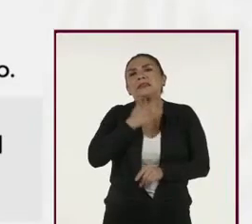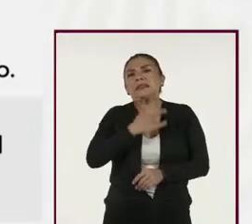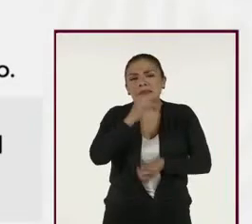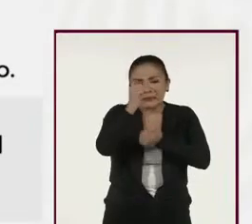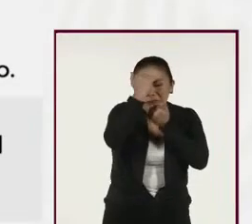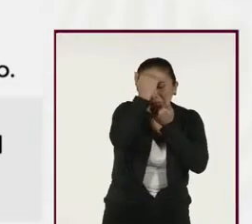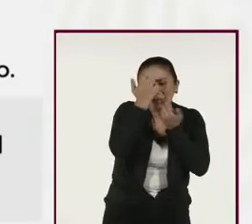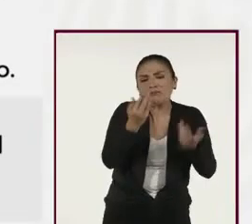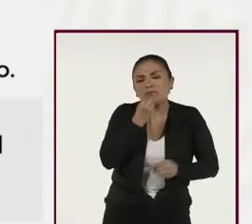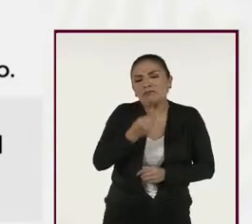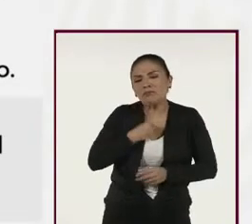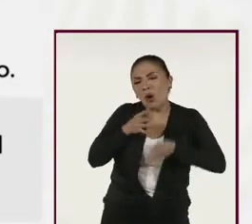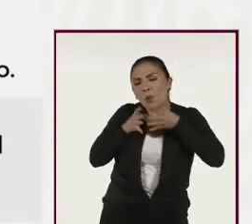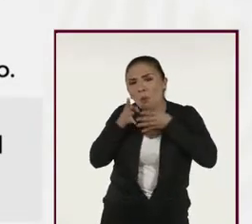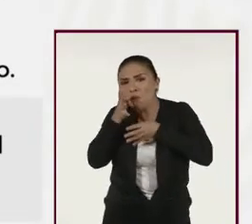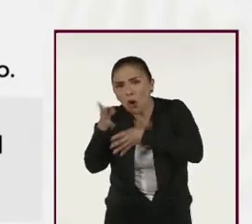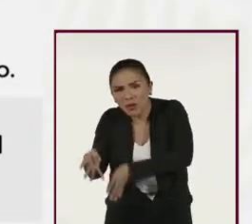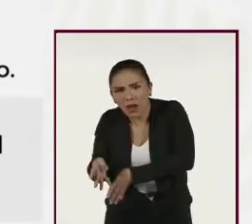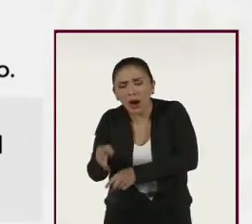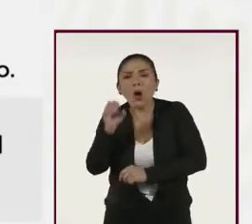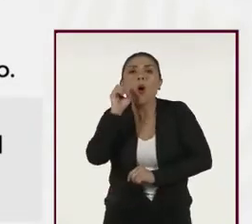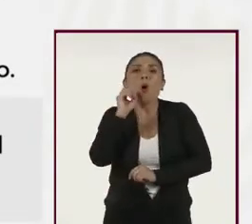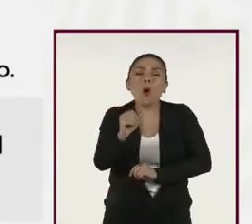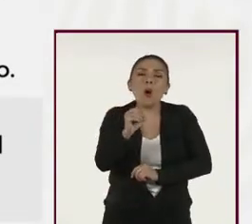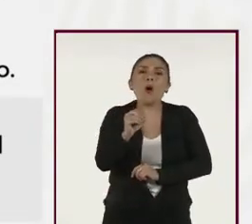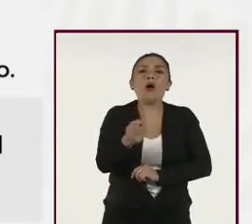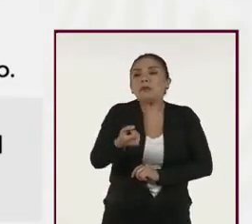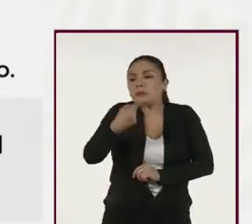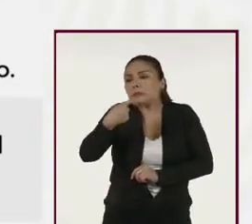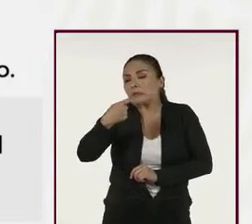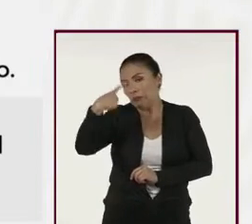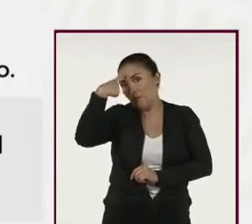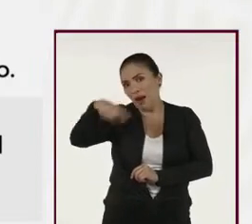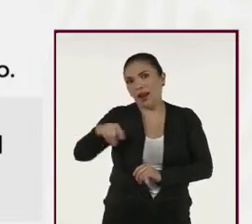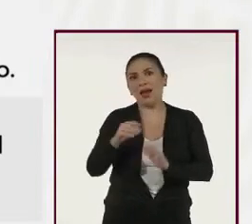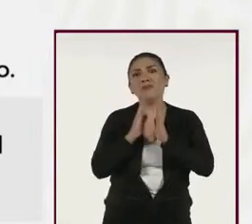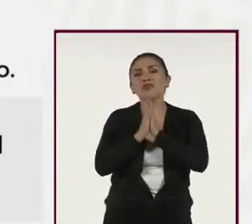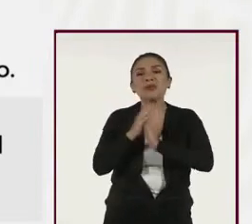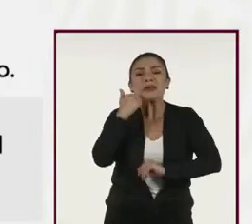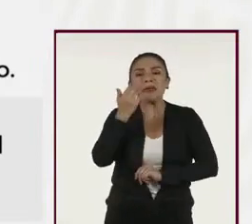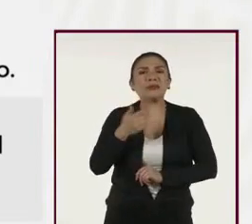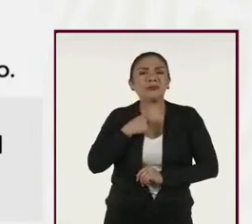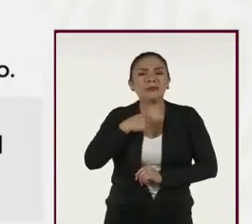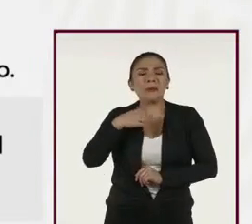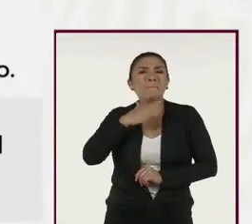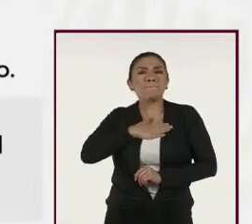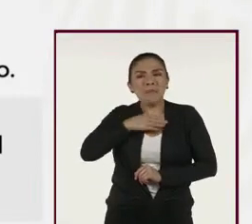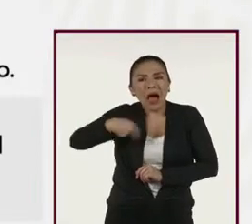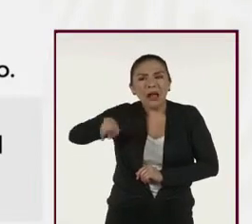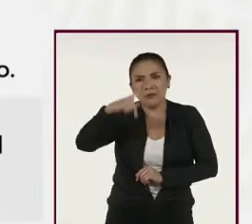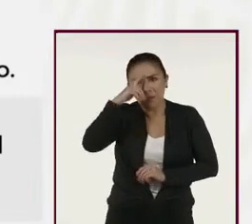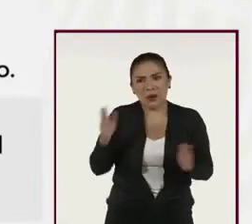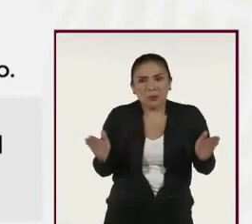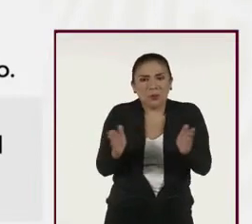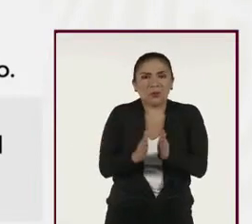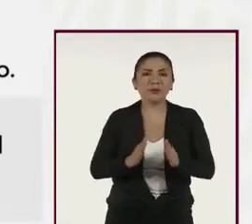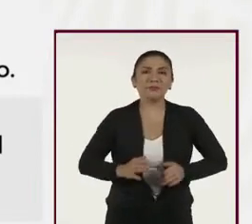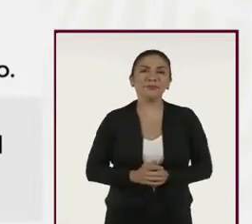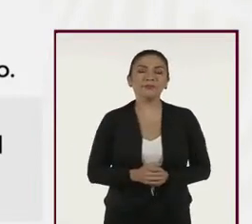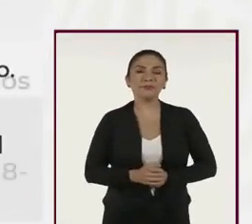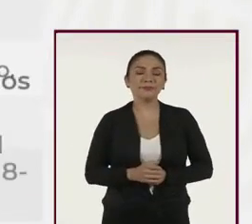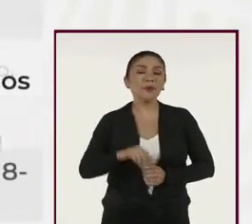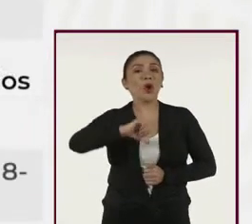vómito o como la toma de algunos medicamentos con la intención de bajar de peso. También vamos a tener